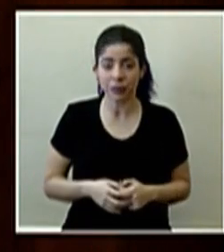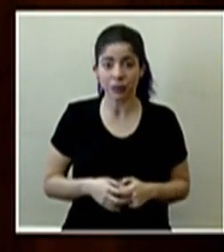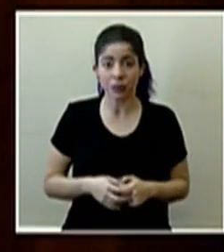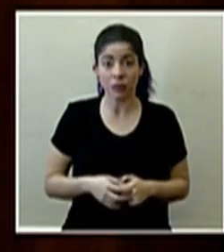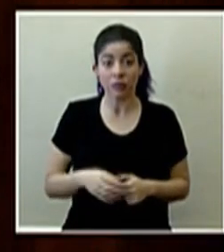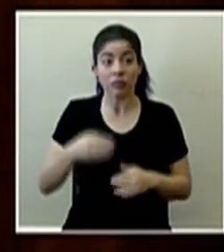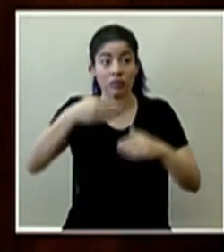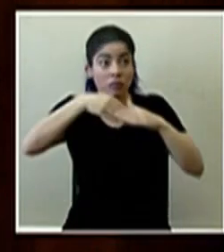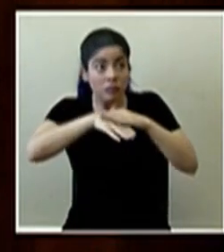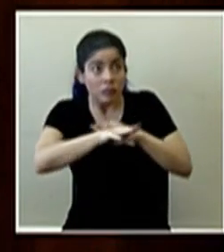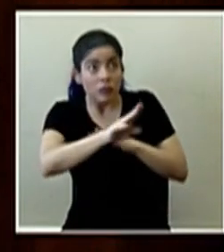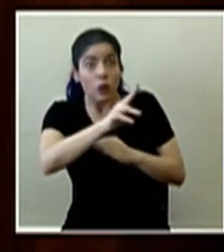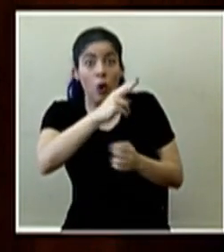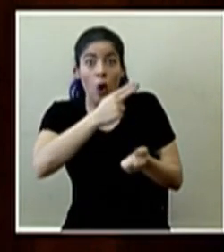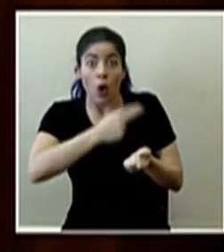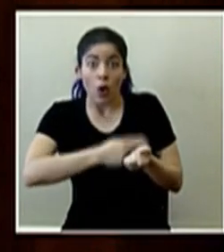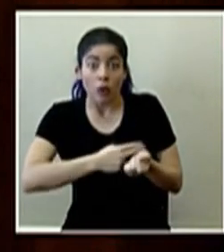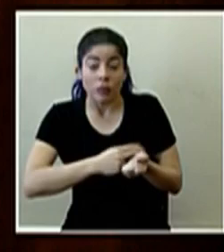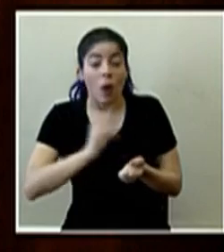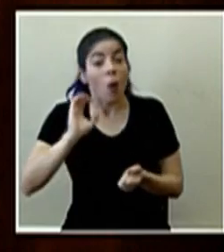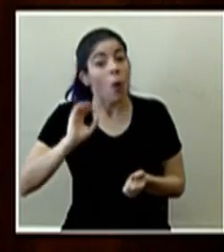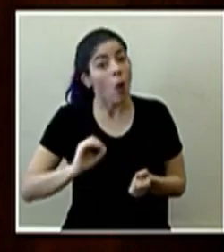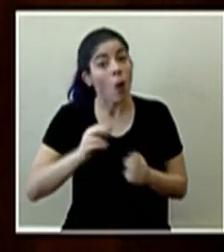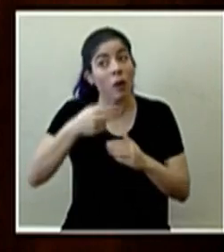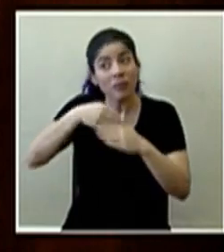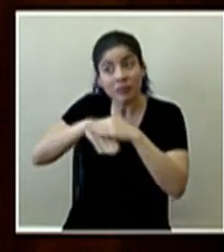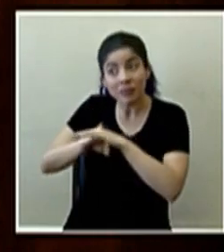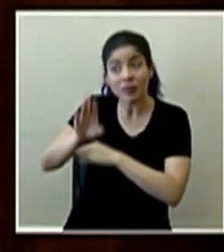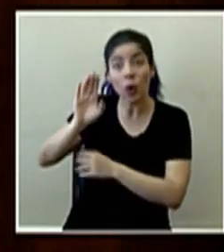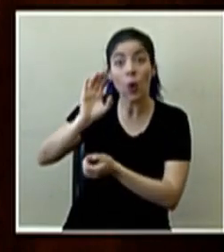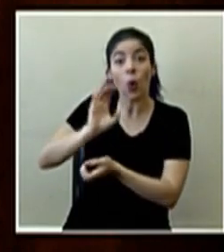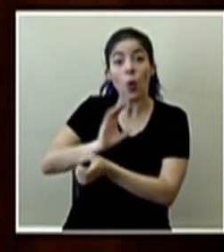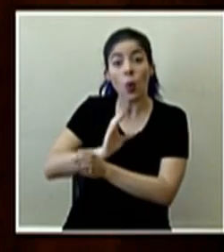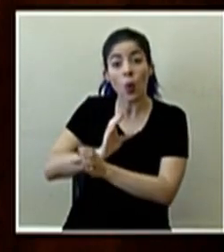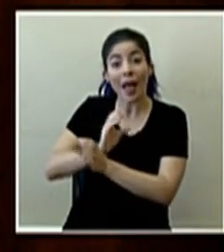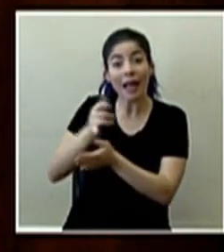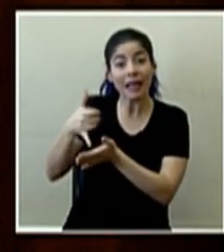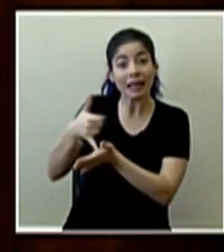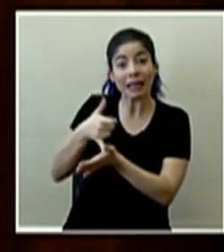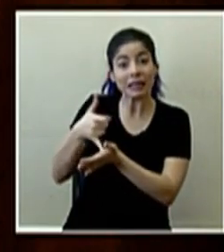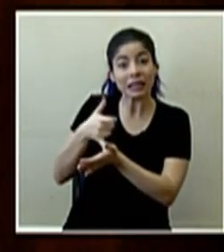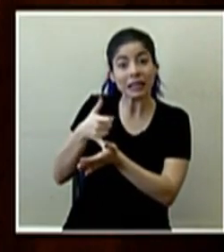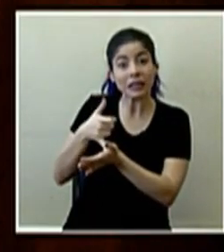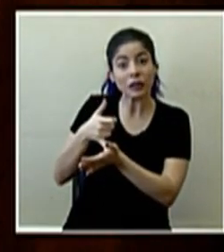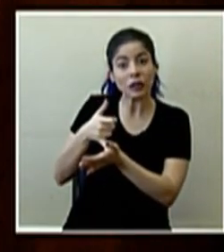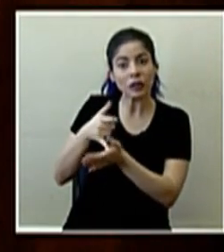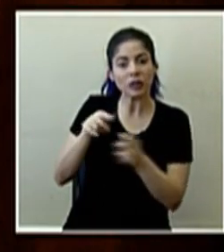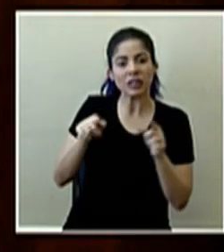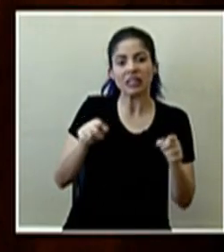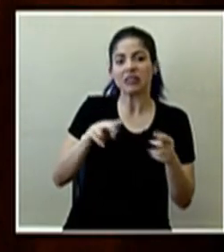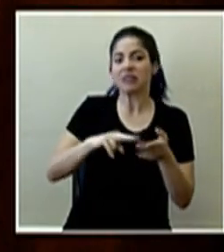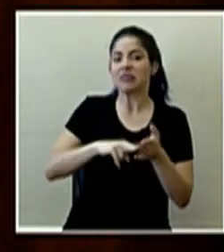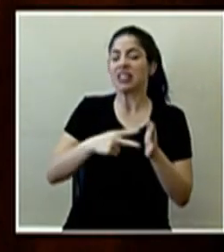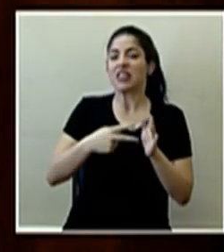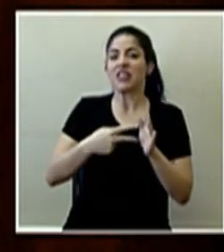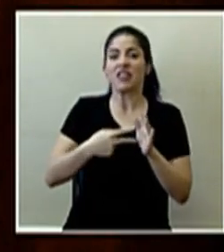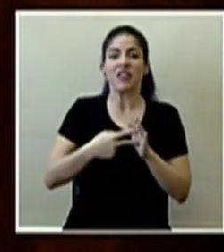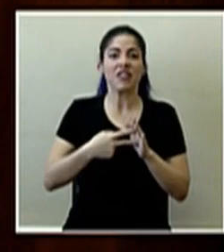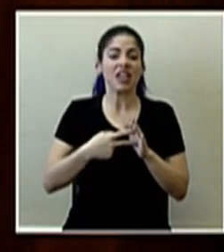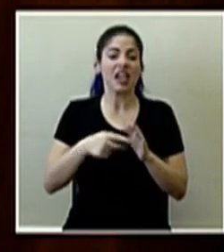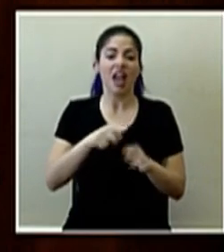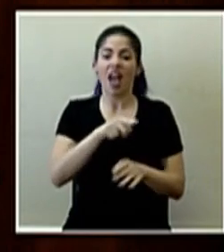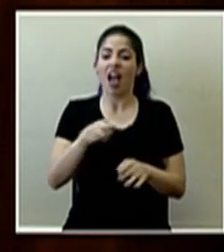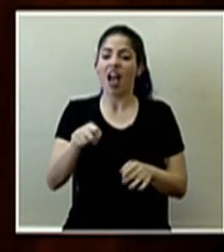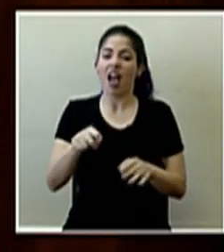entrar en un hospital o entrar en una unidad de cuidados intensivos es casi que la